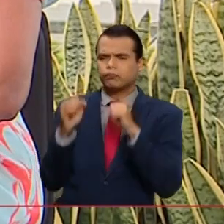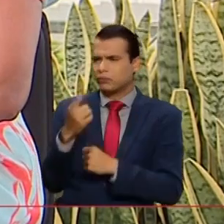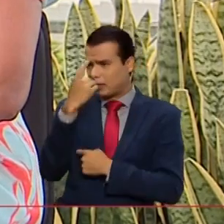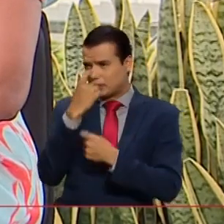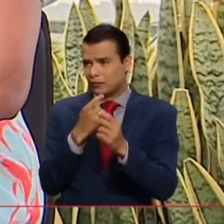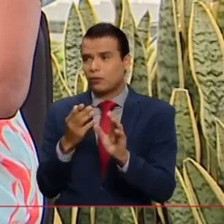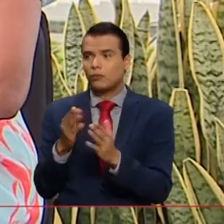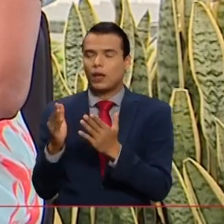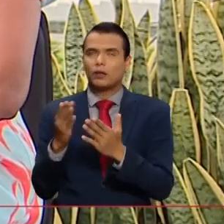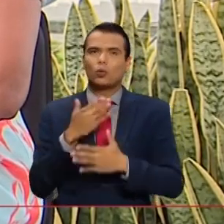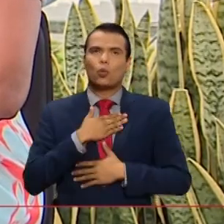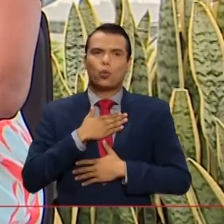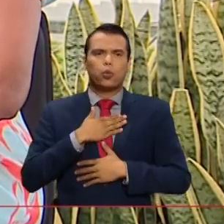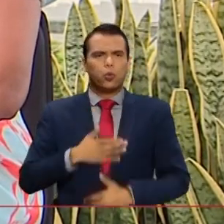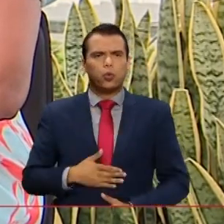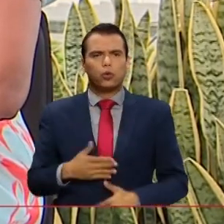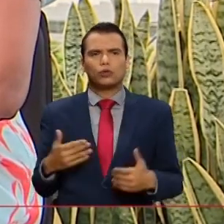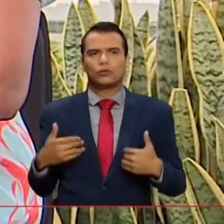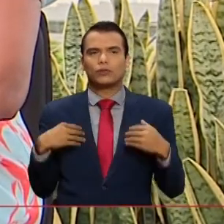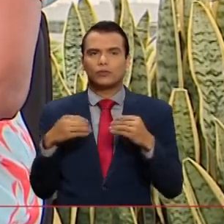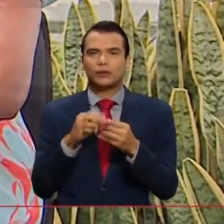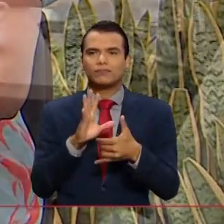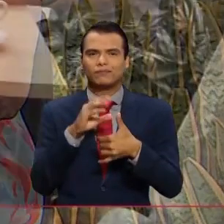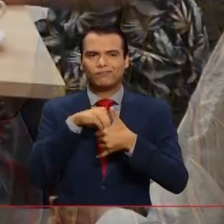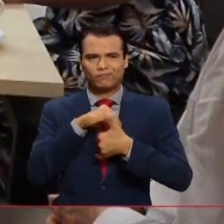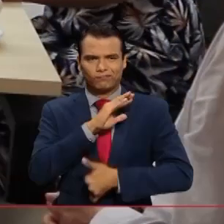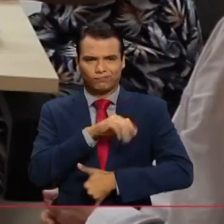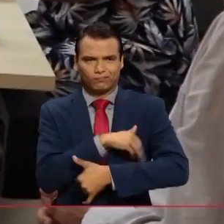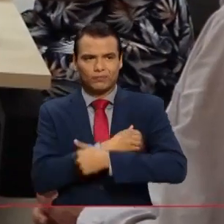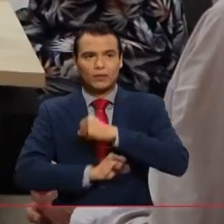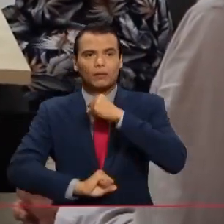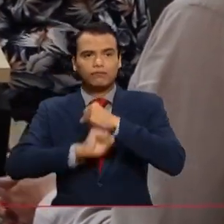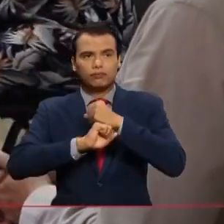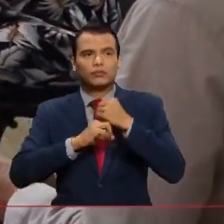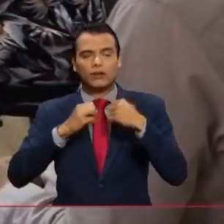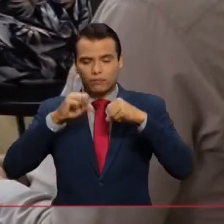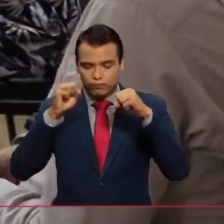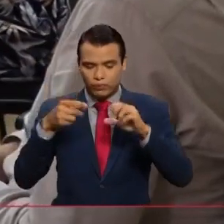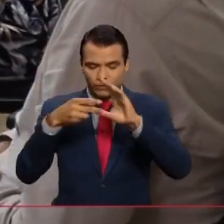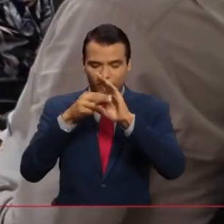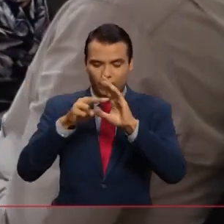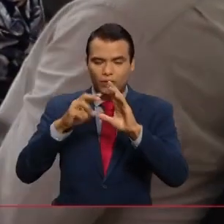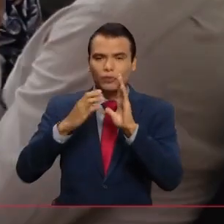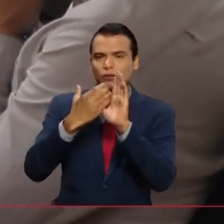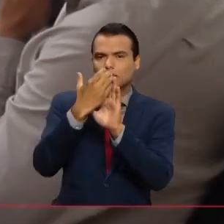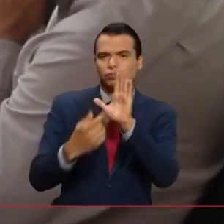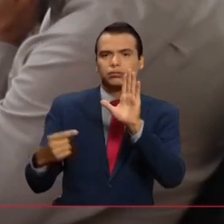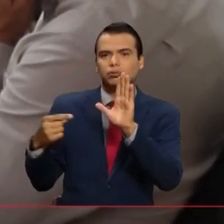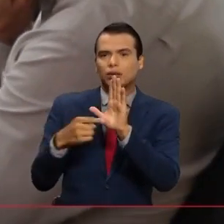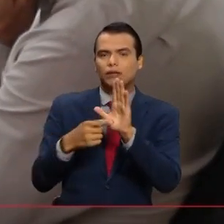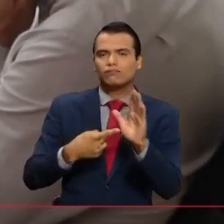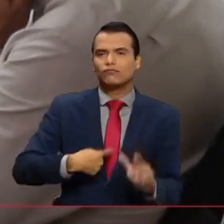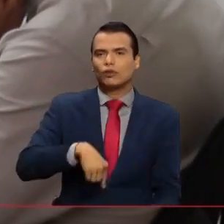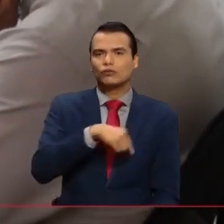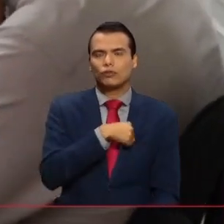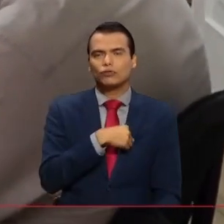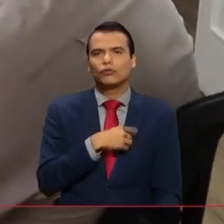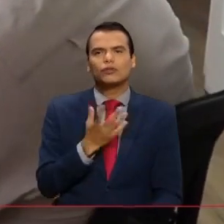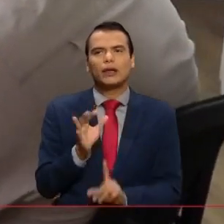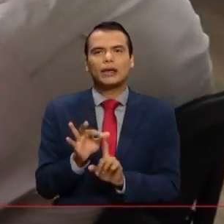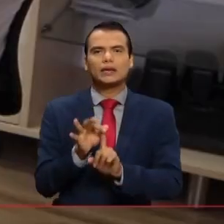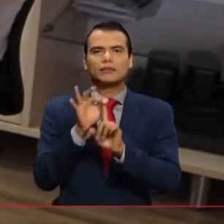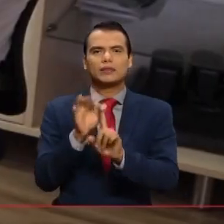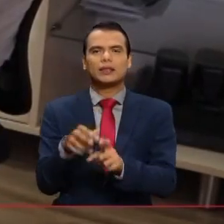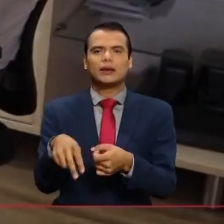estratégico regional, como el Ministerio del Interior con ese aval nos certifica como una región administrativa, un